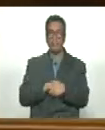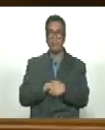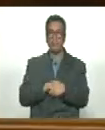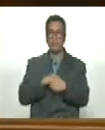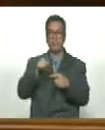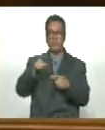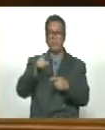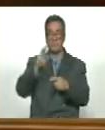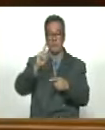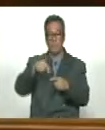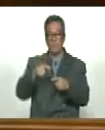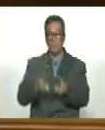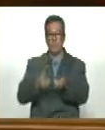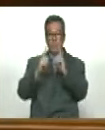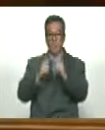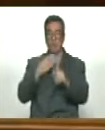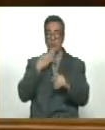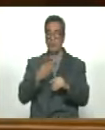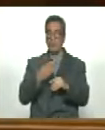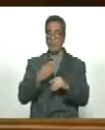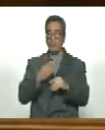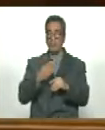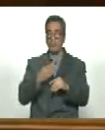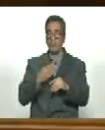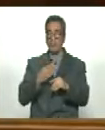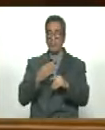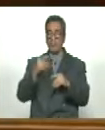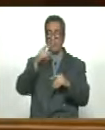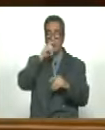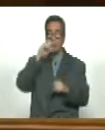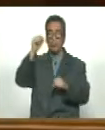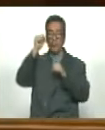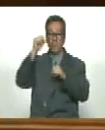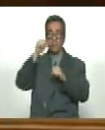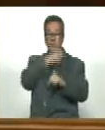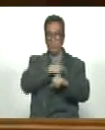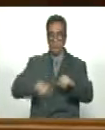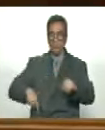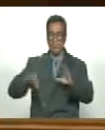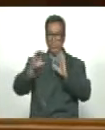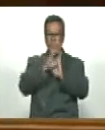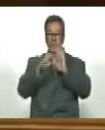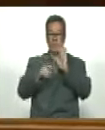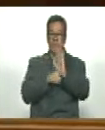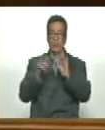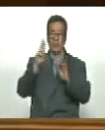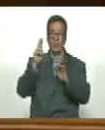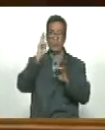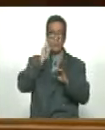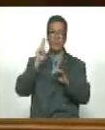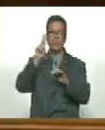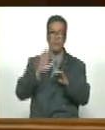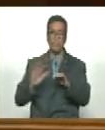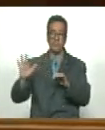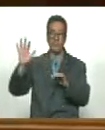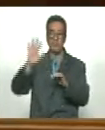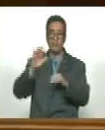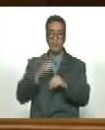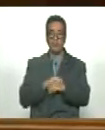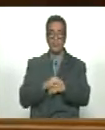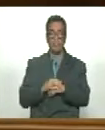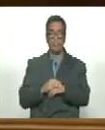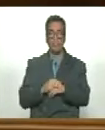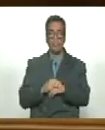Se declara aprobada la autorización solicitada por el ciudadano Nicolás Maduro Moros, presidente constitucional de la República Bolivariana de